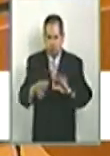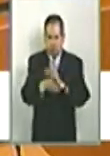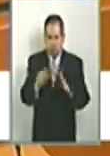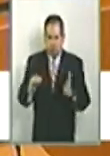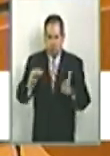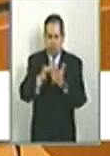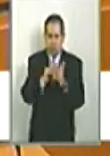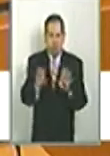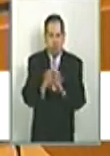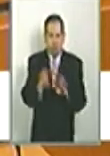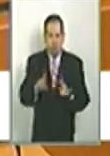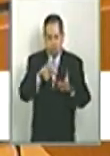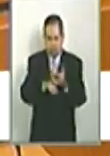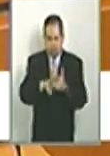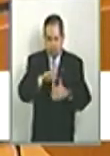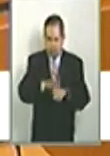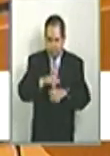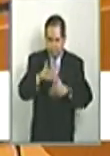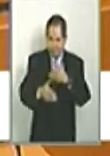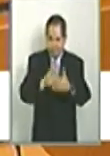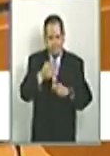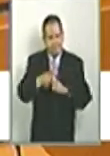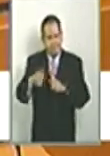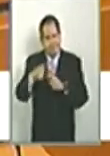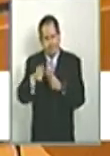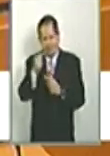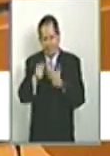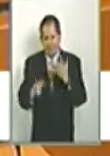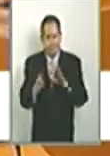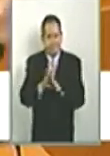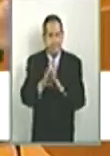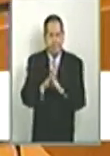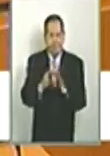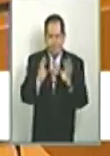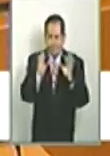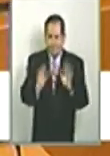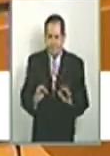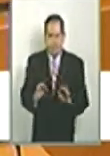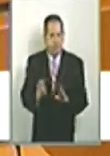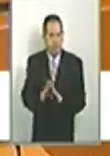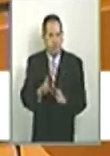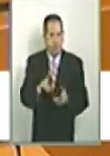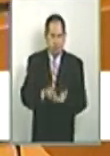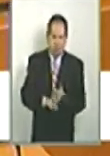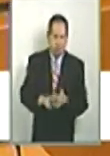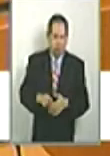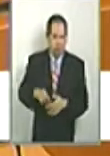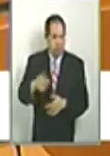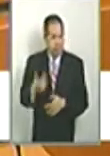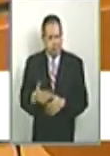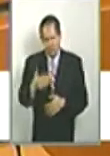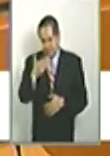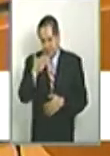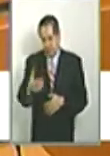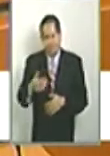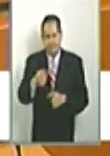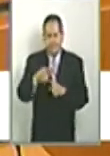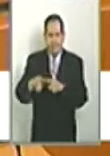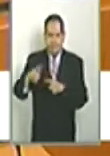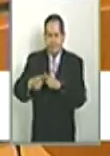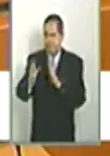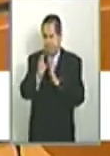establecer un conjunto de disposiciones que estaban contempladas en una gran cantidad de artículos